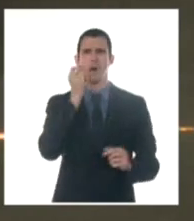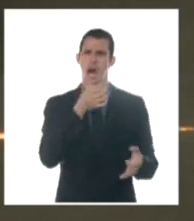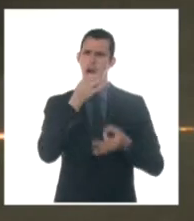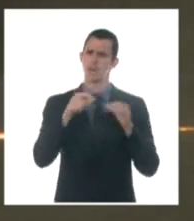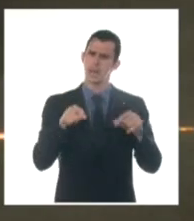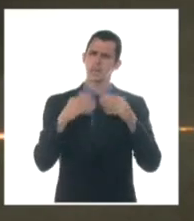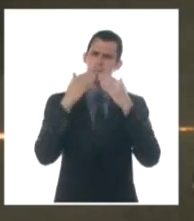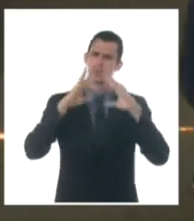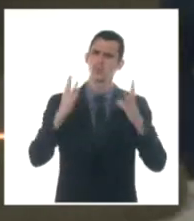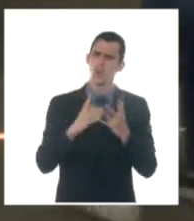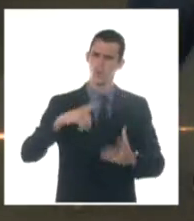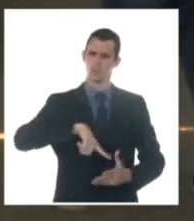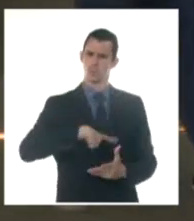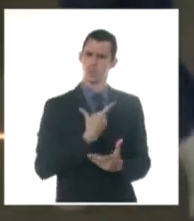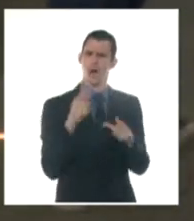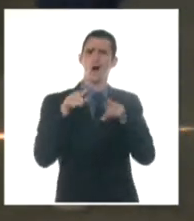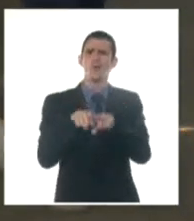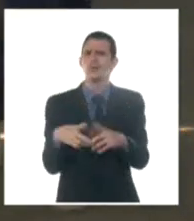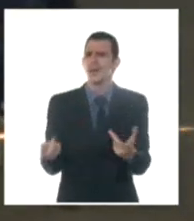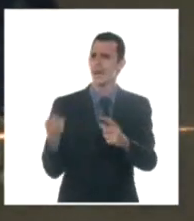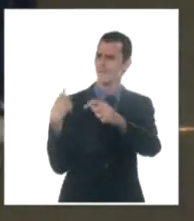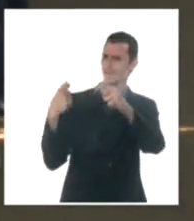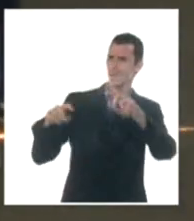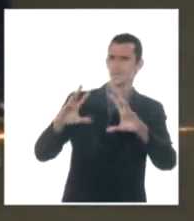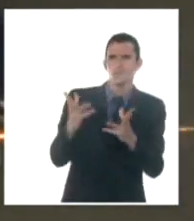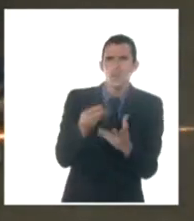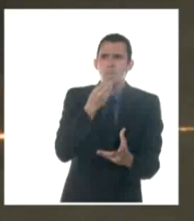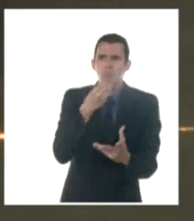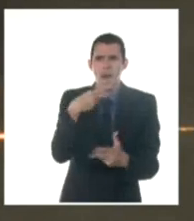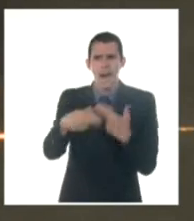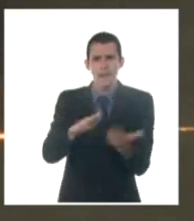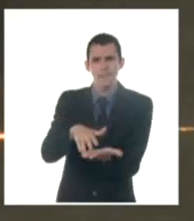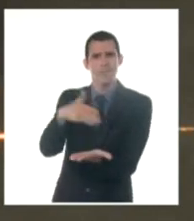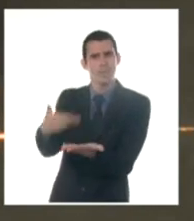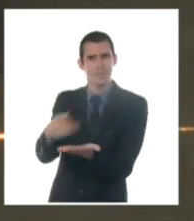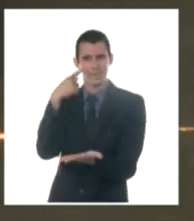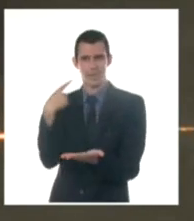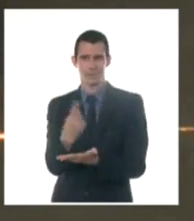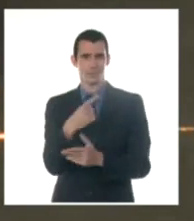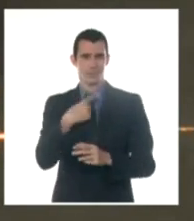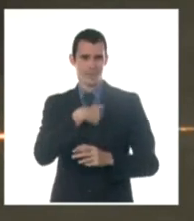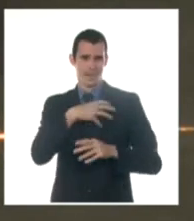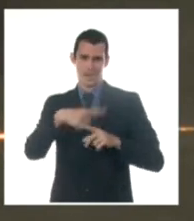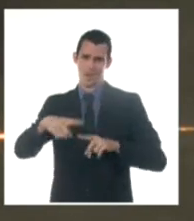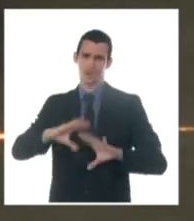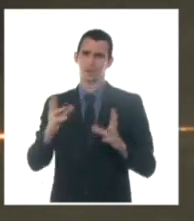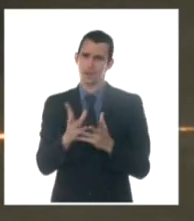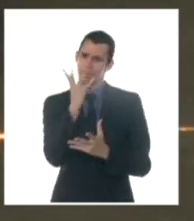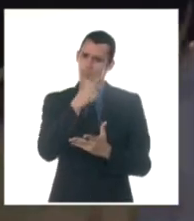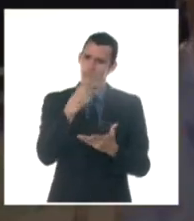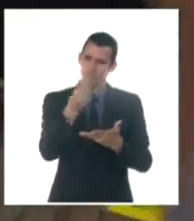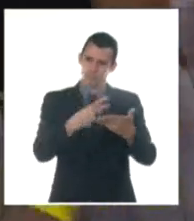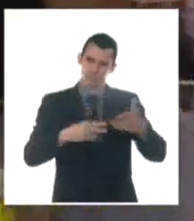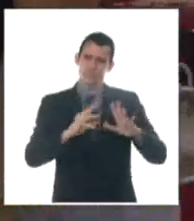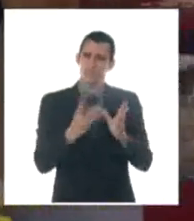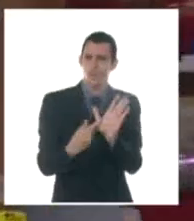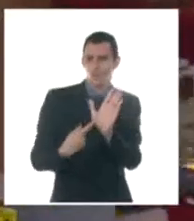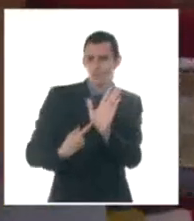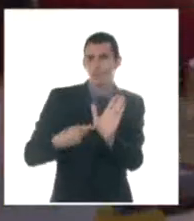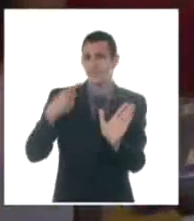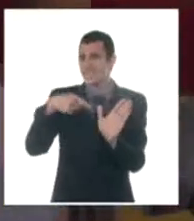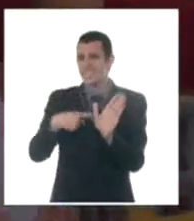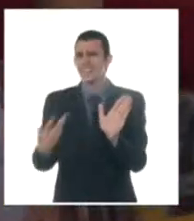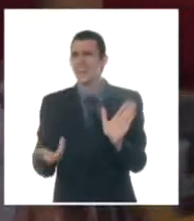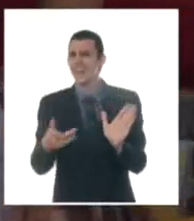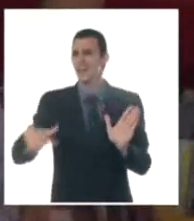eso muy importante, para lograr promover nuestras ofertas de productos relacionados con la cultura cubana.